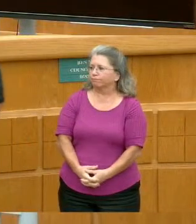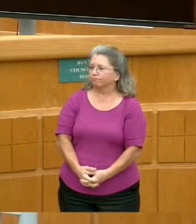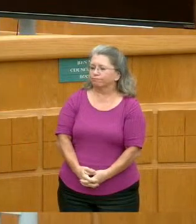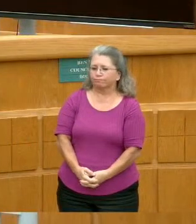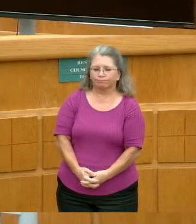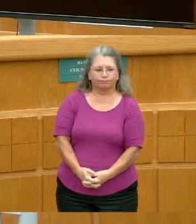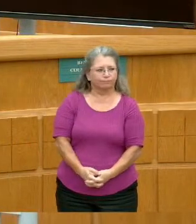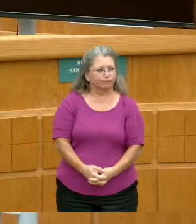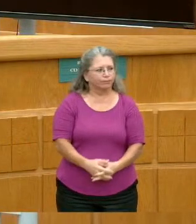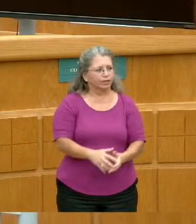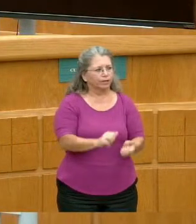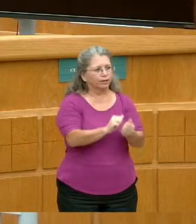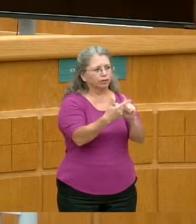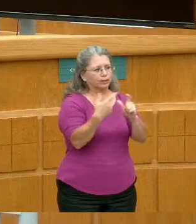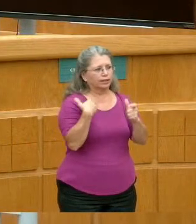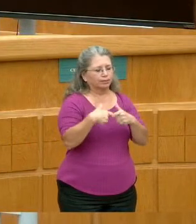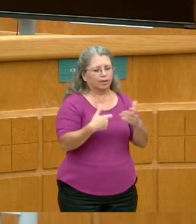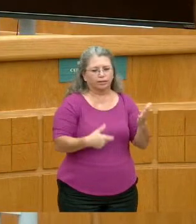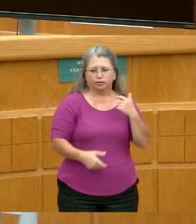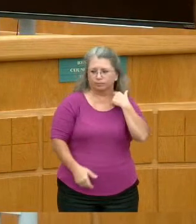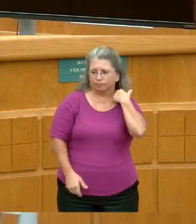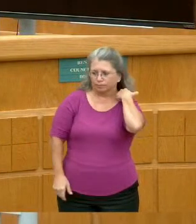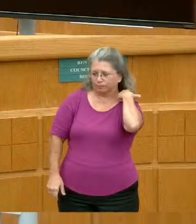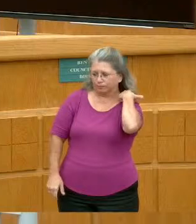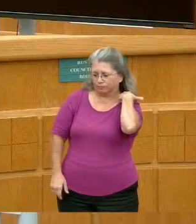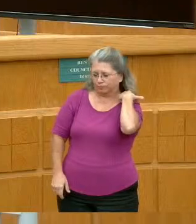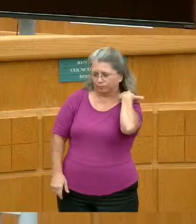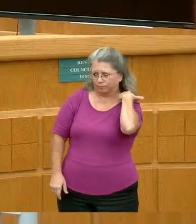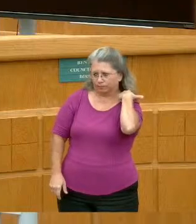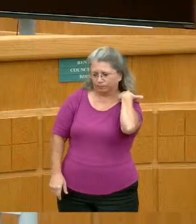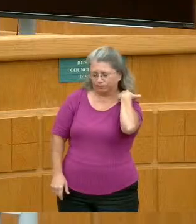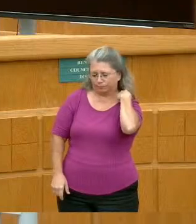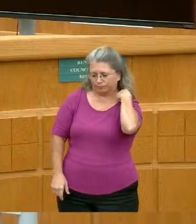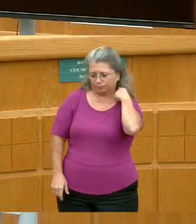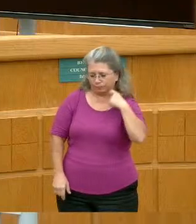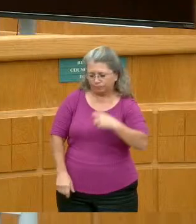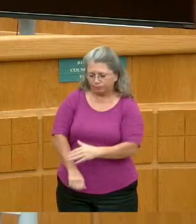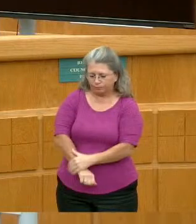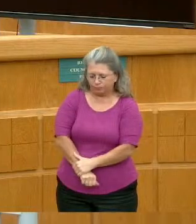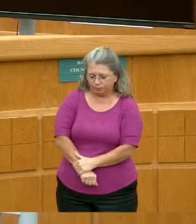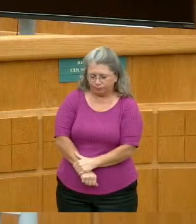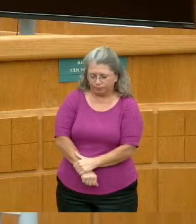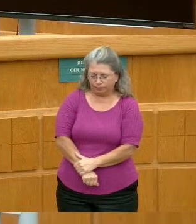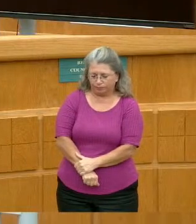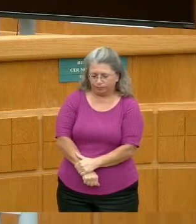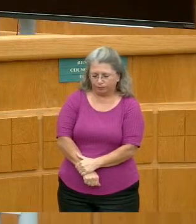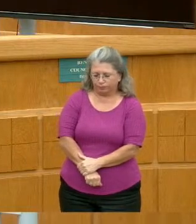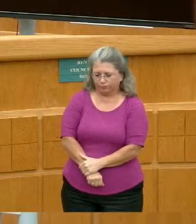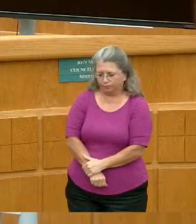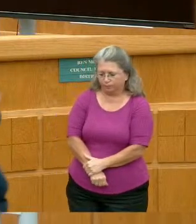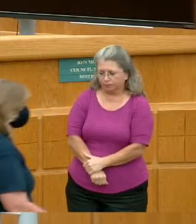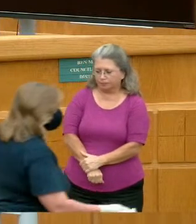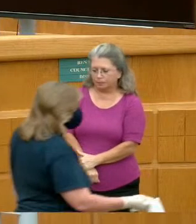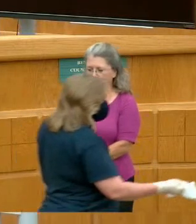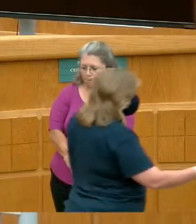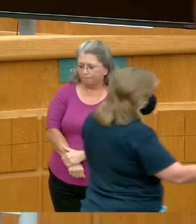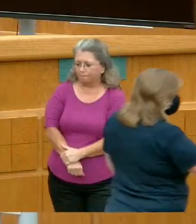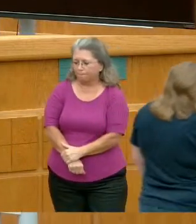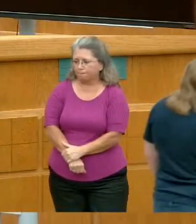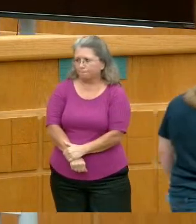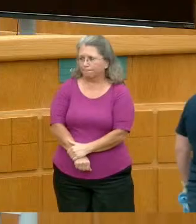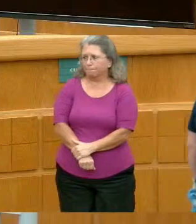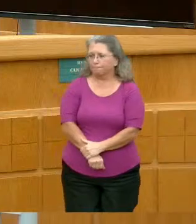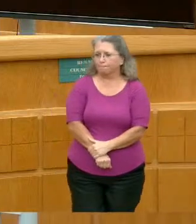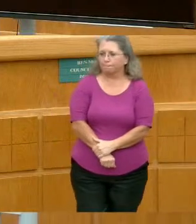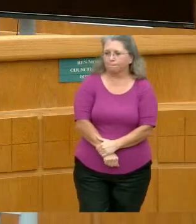Siendo un cirujano del área de trauma, le quiero decir que yo no sería quien soy el día de hoy sin la ayuda y apoyo de todo el personal médico, especialmente los enfermeros,